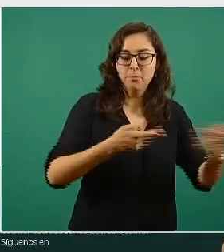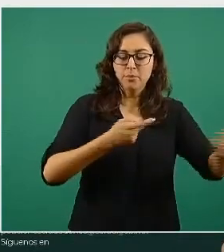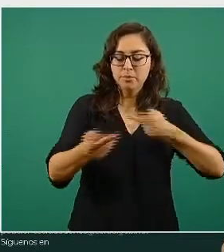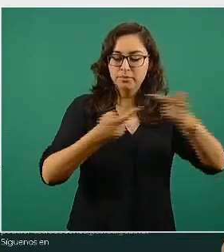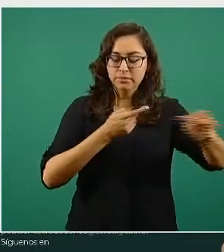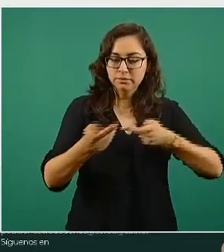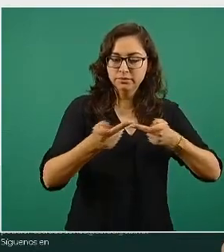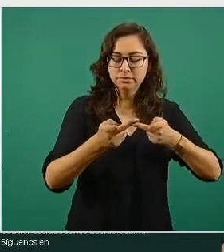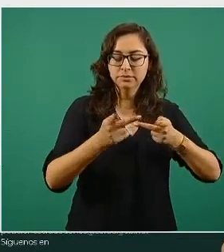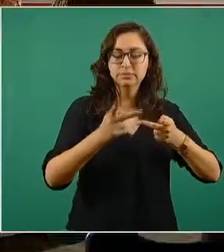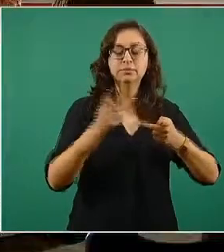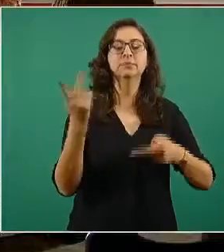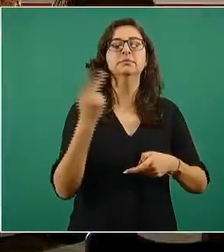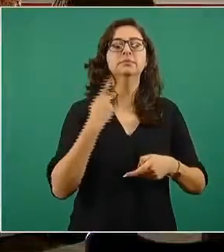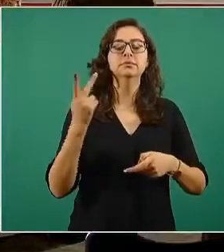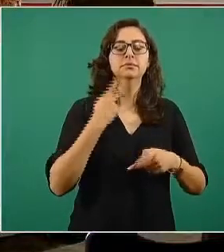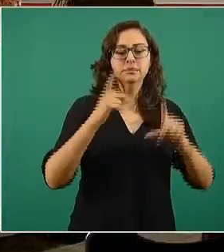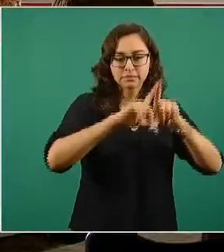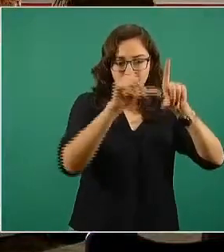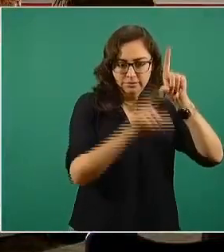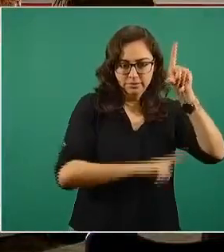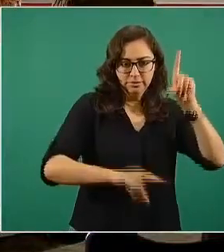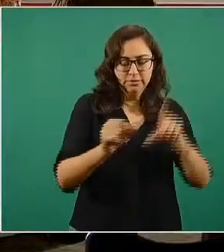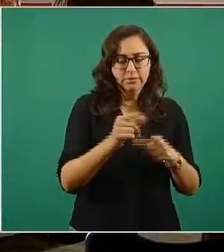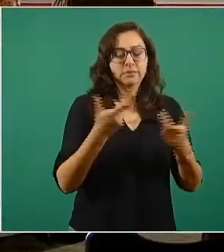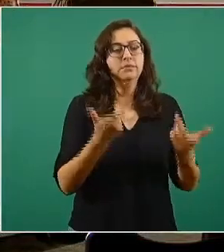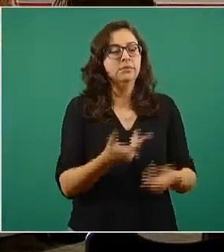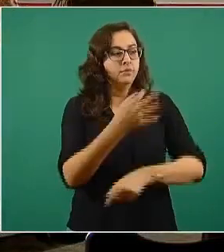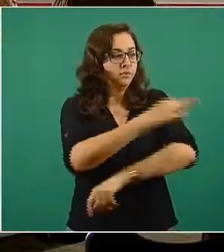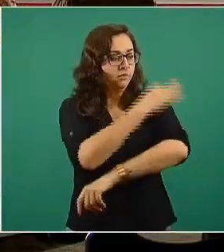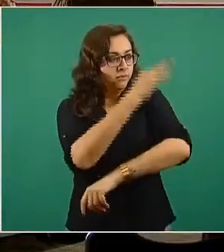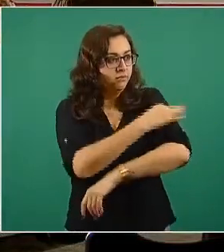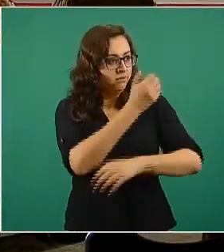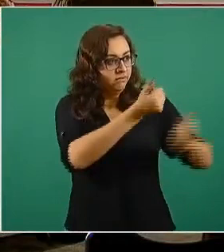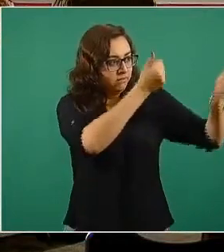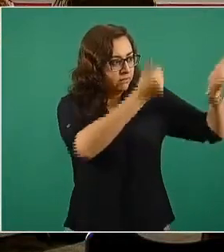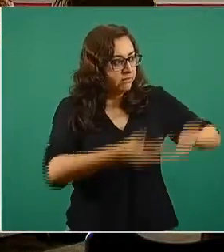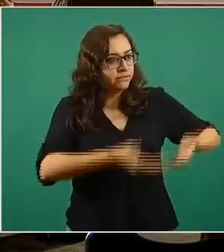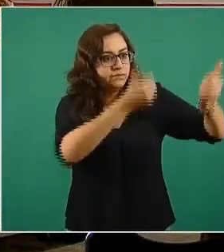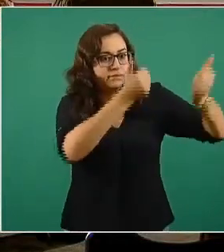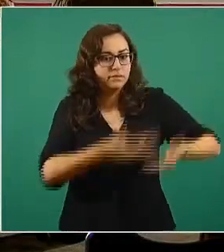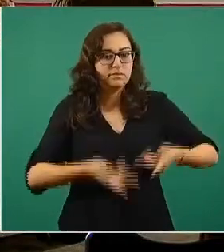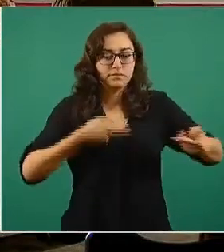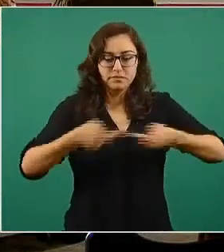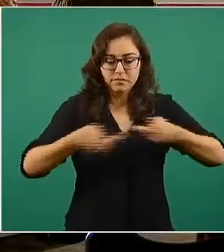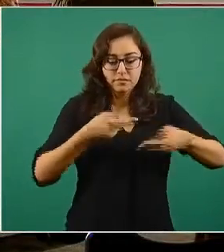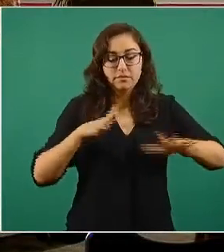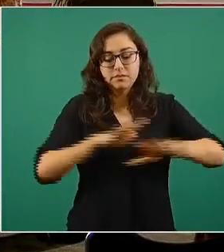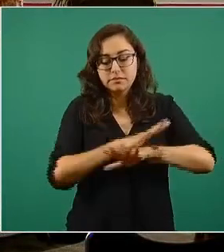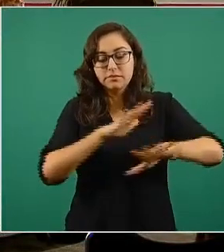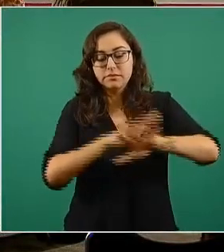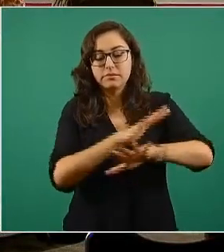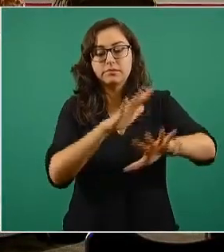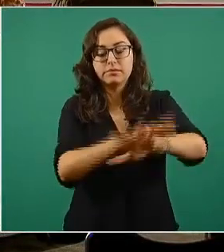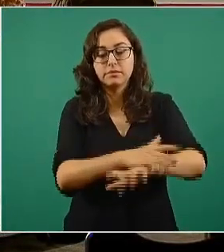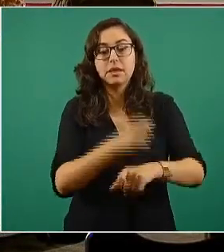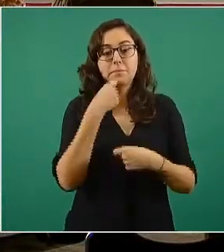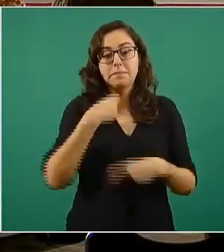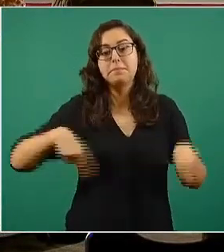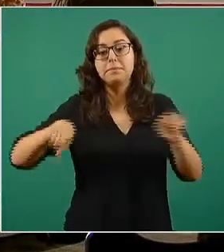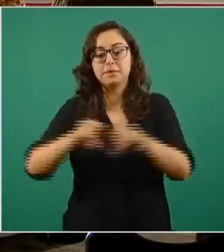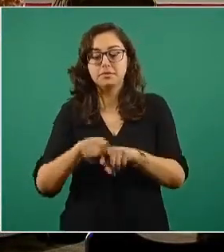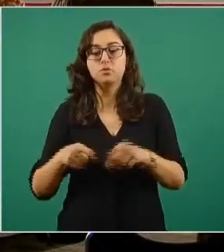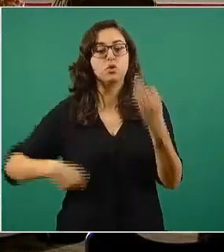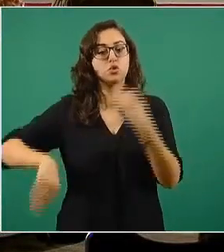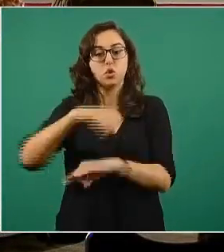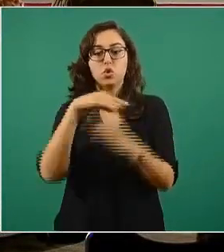también conforme van llegando diferentes vacunas a nuestro país, y la documentación